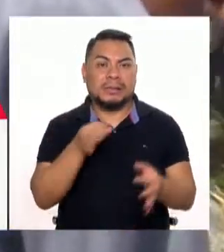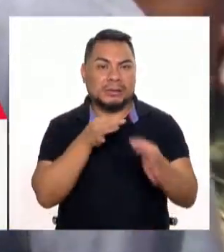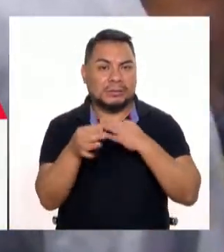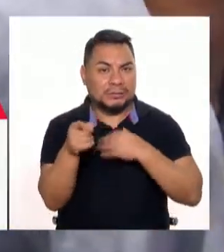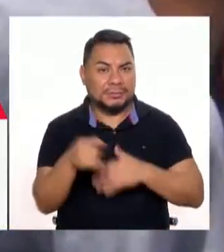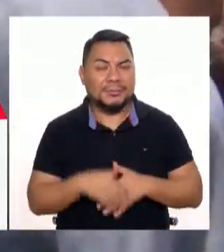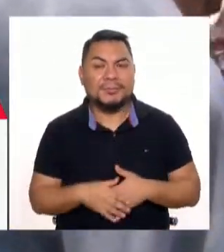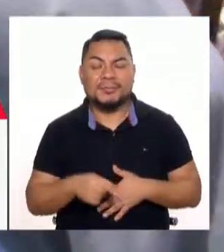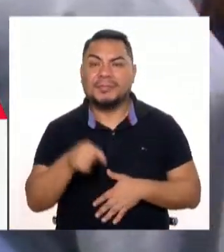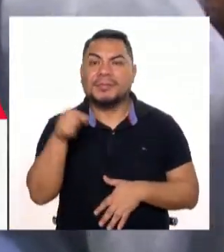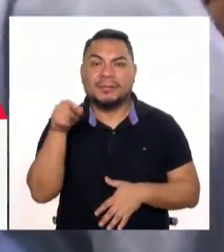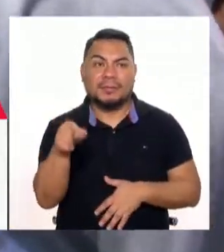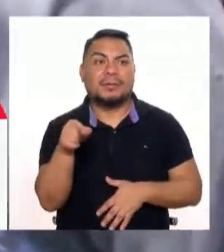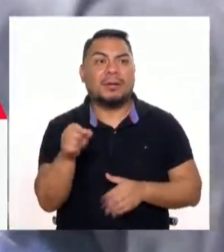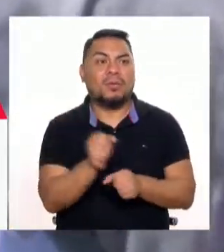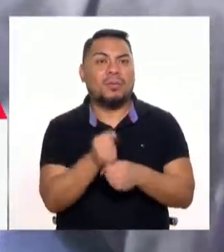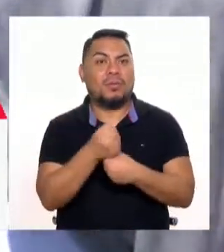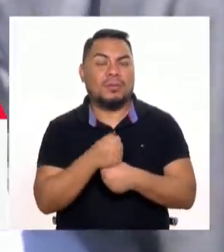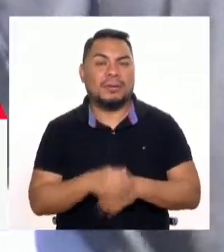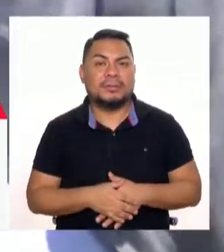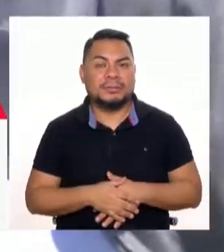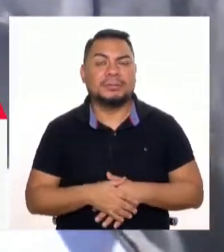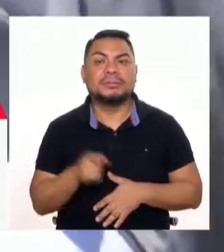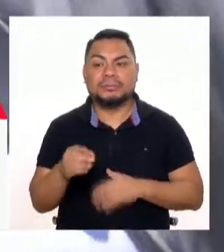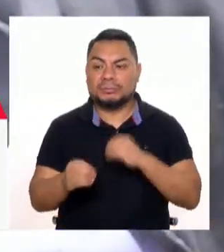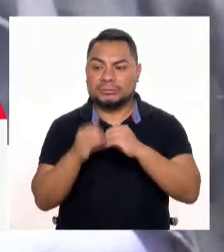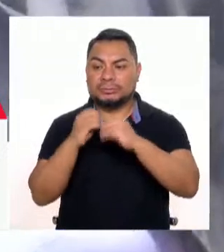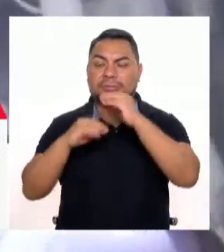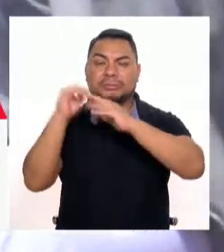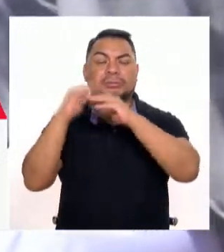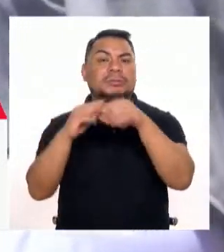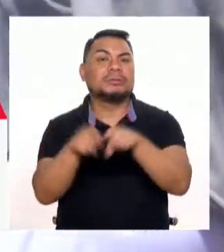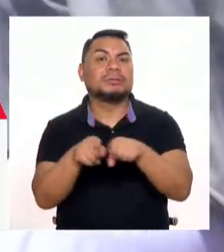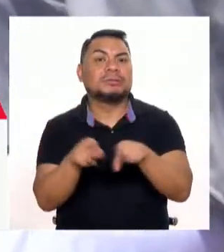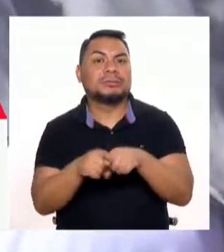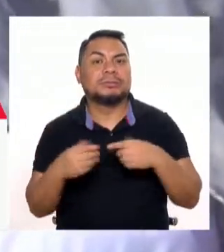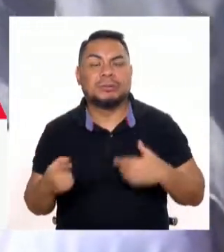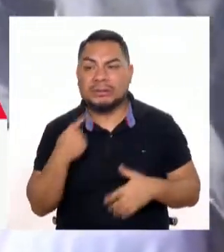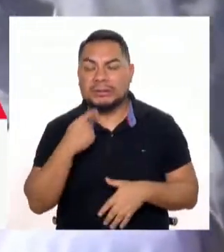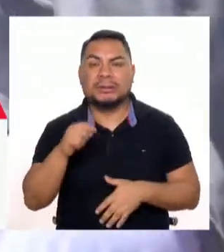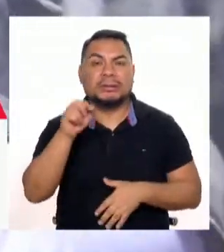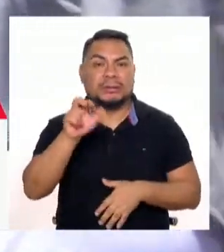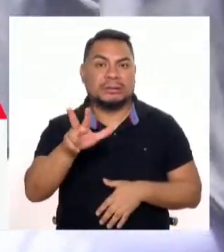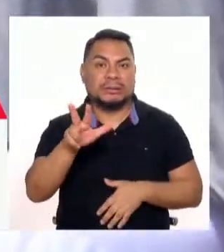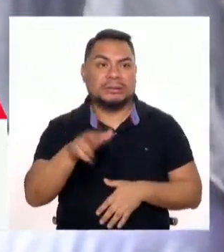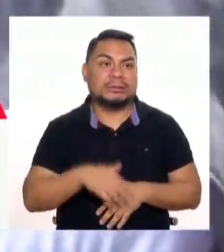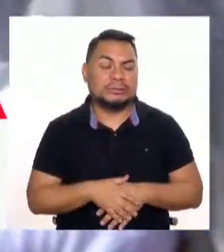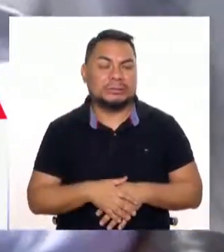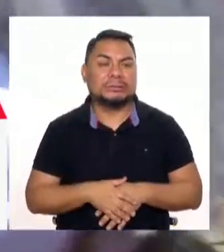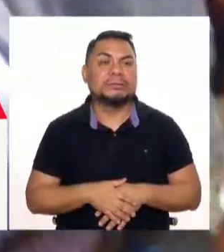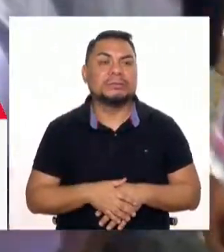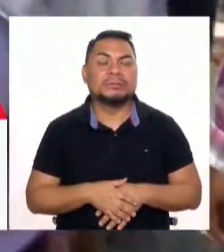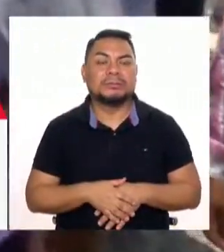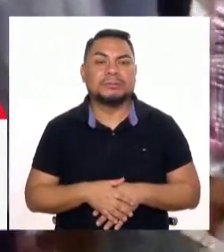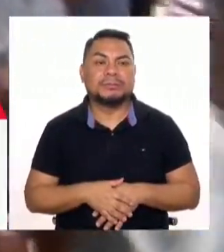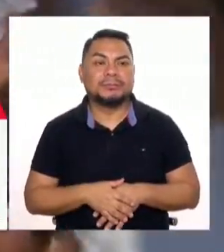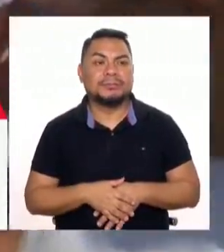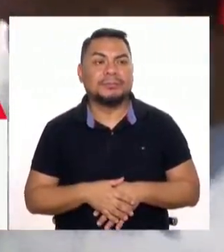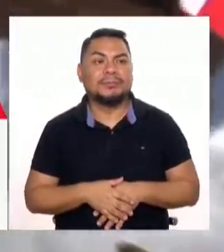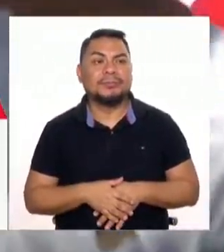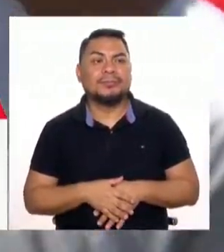de esta obra su edificación además consta de tres tramos esta